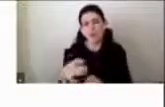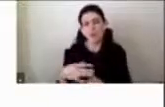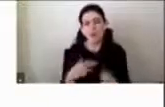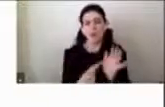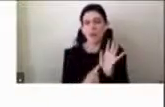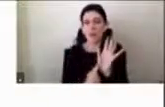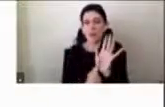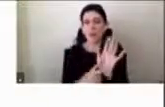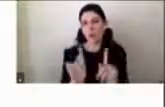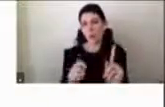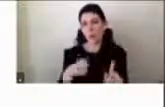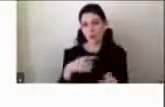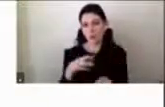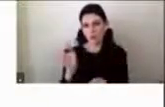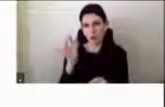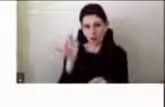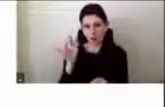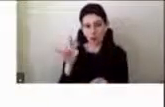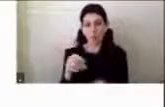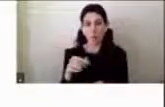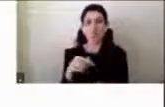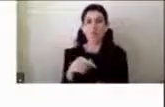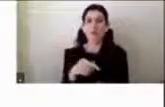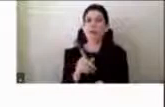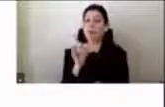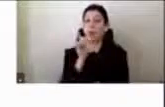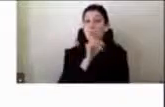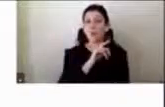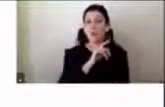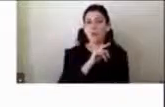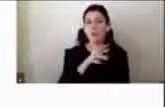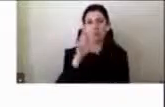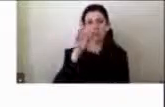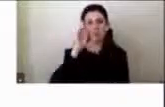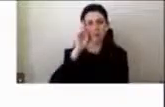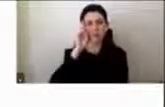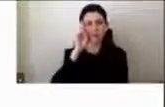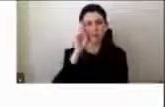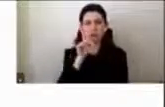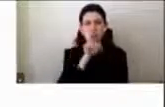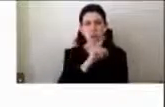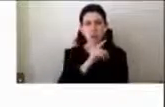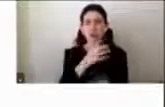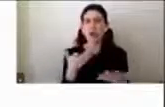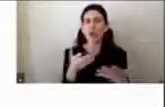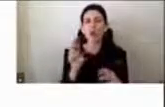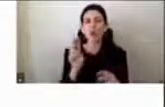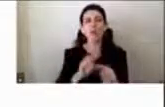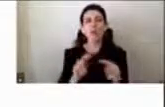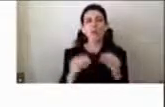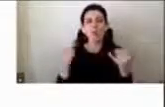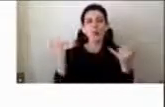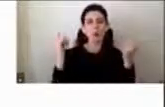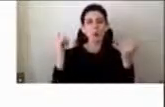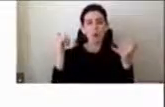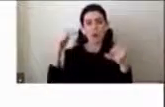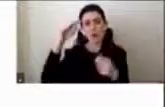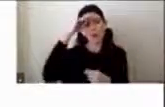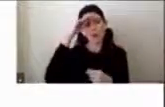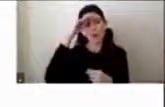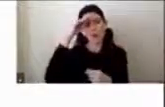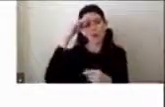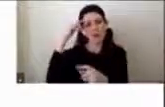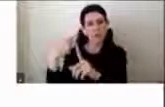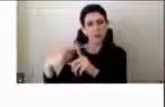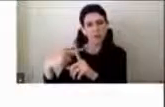oportunidad, para finalizar con algunas reflexiones finales acerca de cómo hacer del juego una experiencia positiva para el desarrollo de los niños y